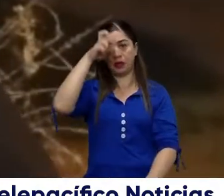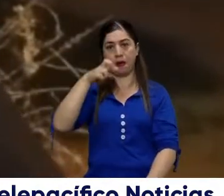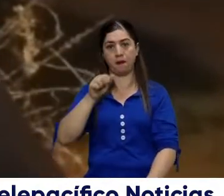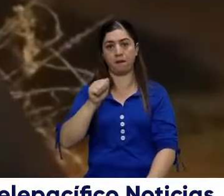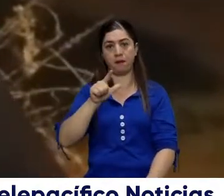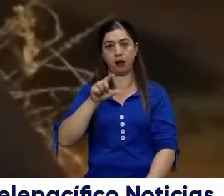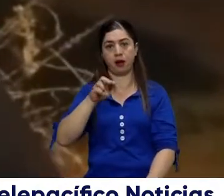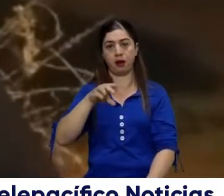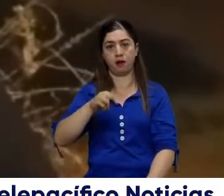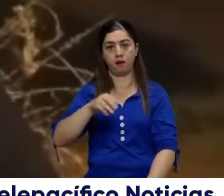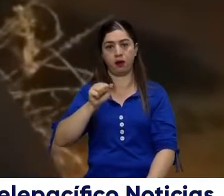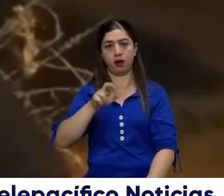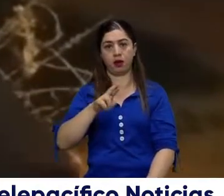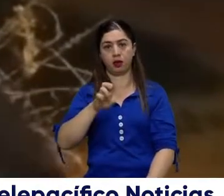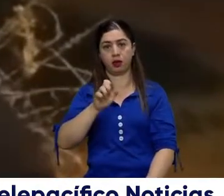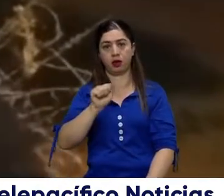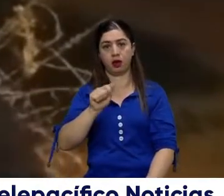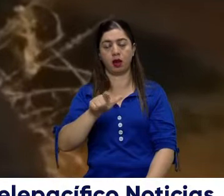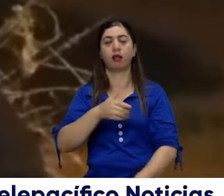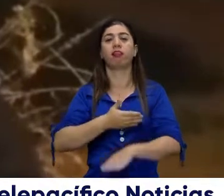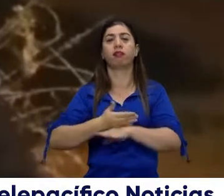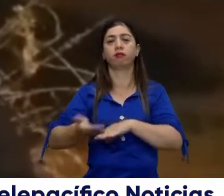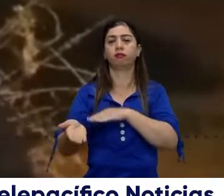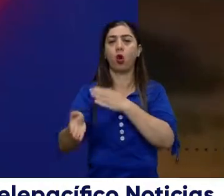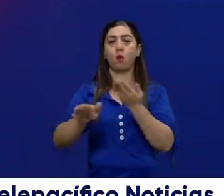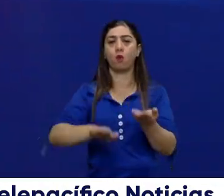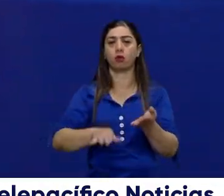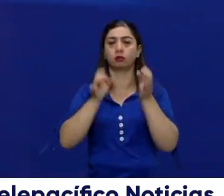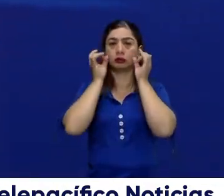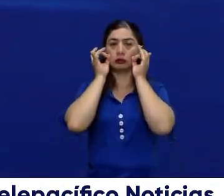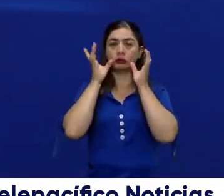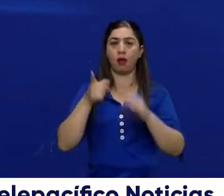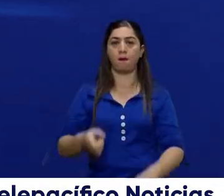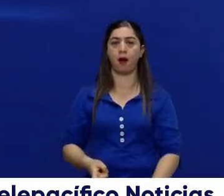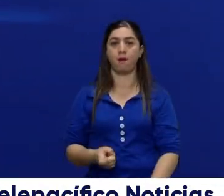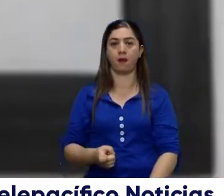donde posteriormente fallece debido a la gravedad de sus heridas.